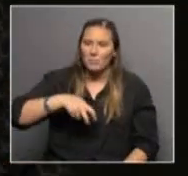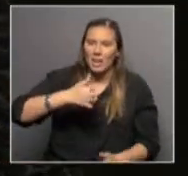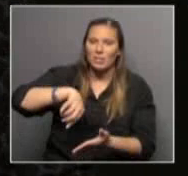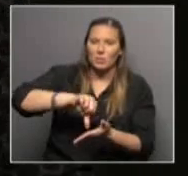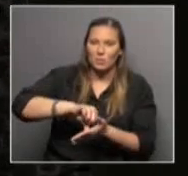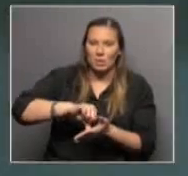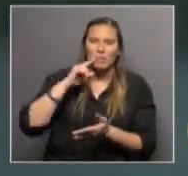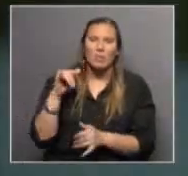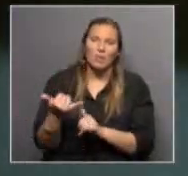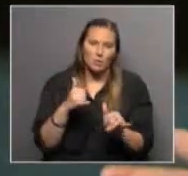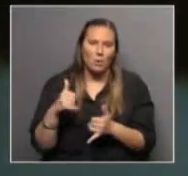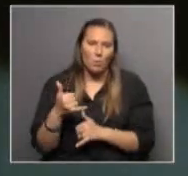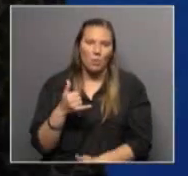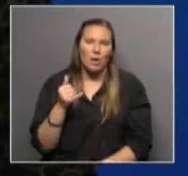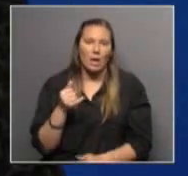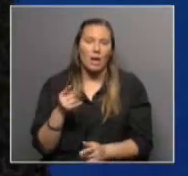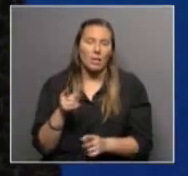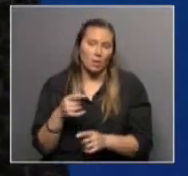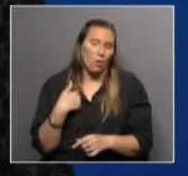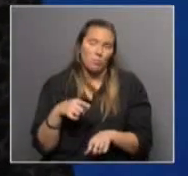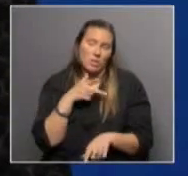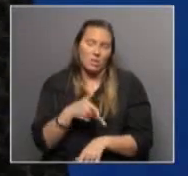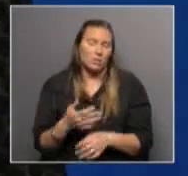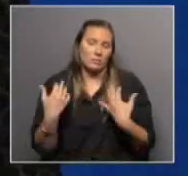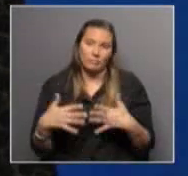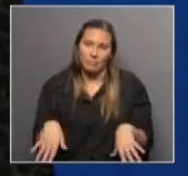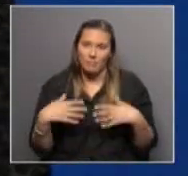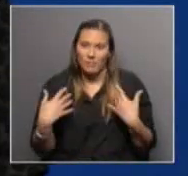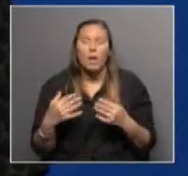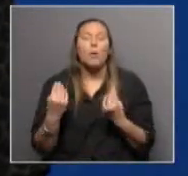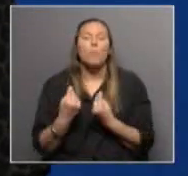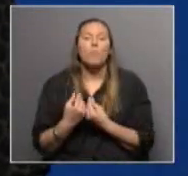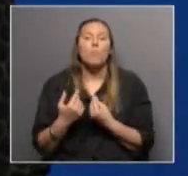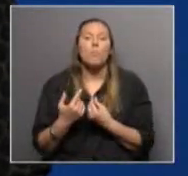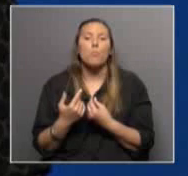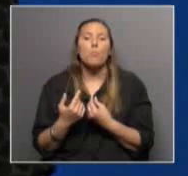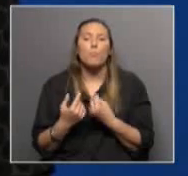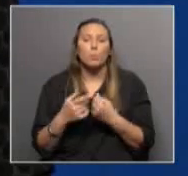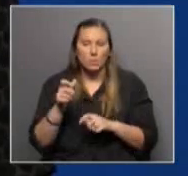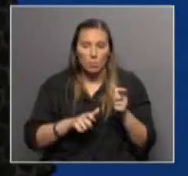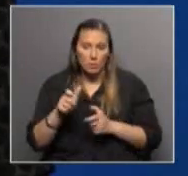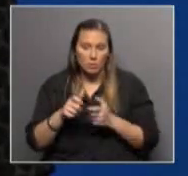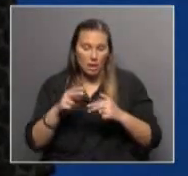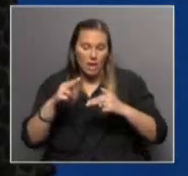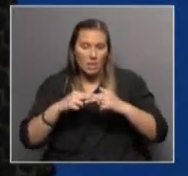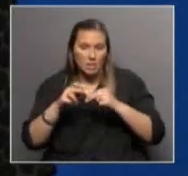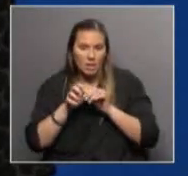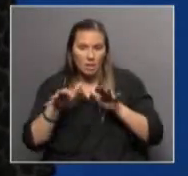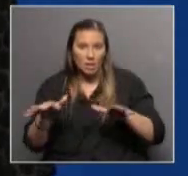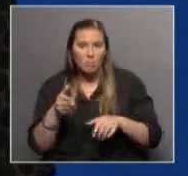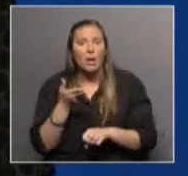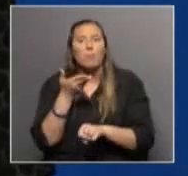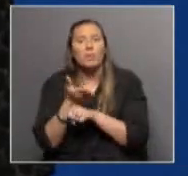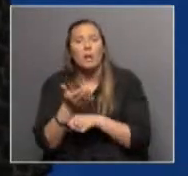haber jugado con mismo el pokemon roja y después mucha gente usa las redes para pedir piques